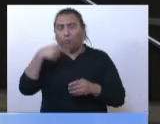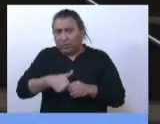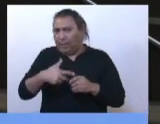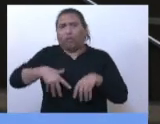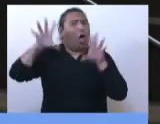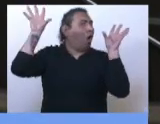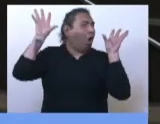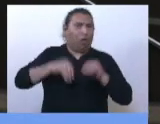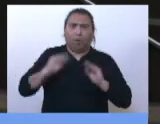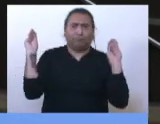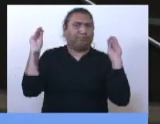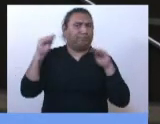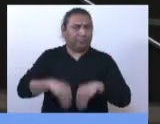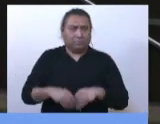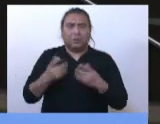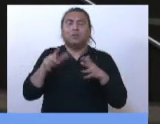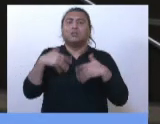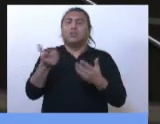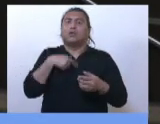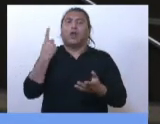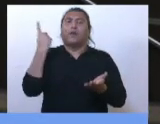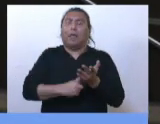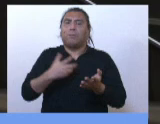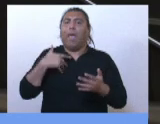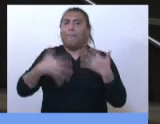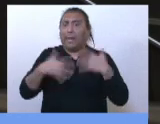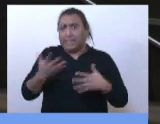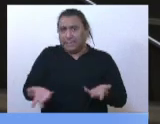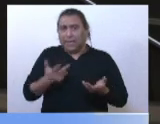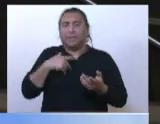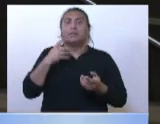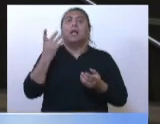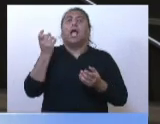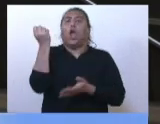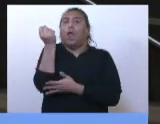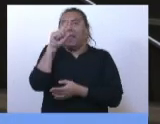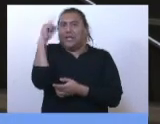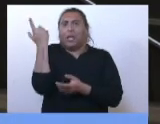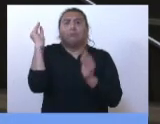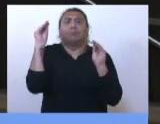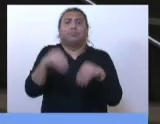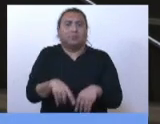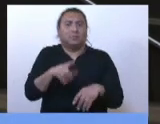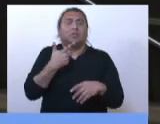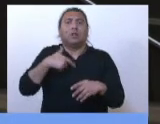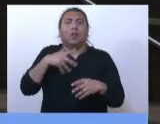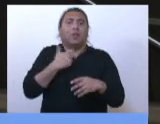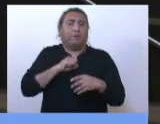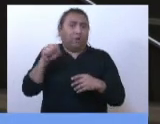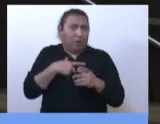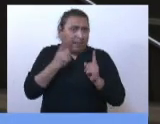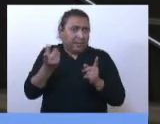qué fue lo que pasa acá por eso dictamos la emergencia se cayó la economía nacional entramos en default y se cayó la economía